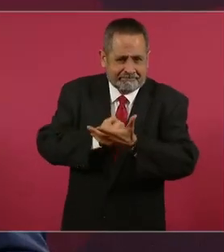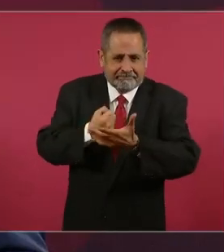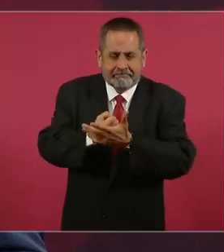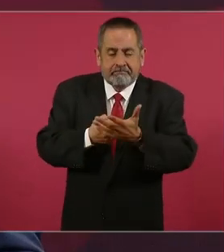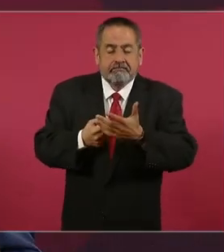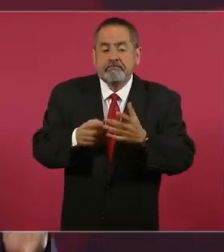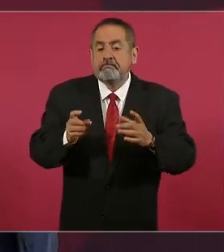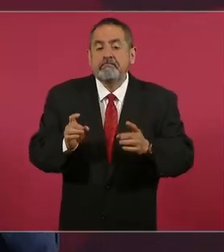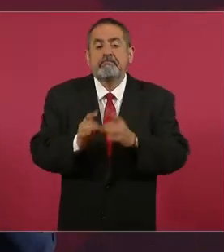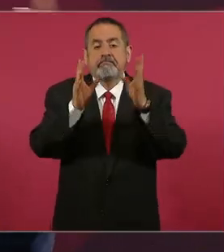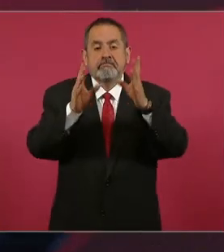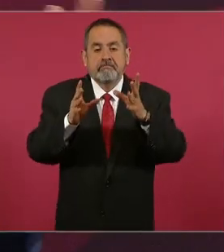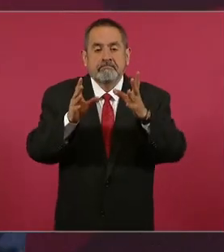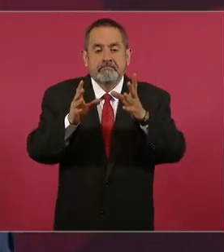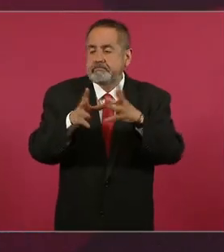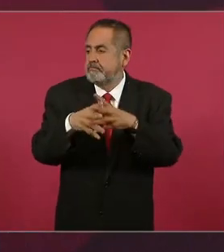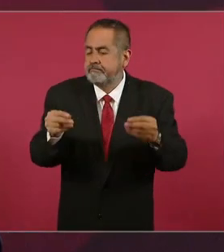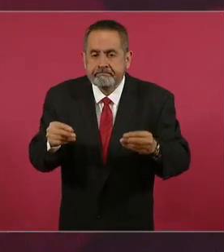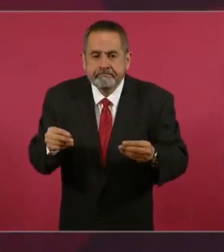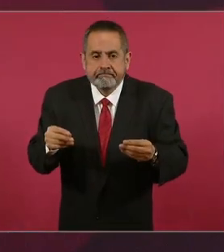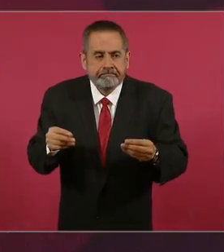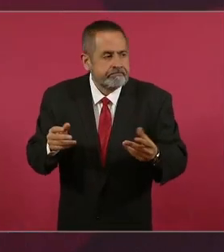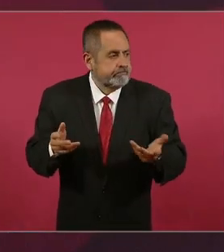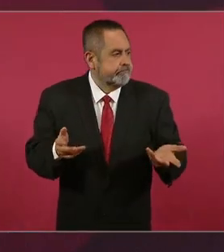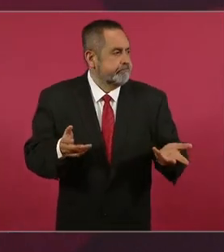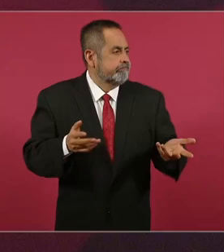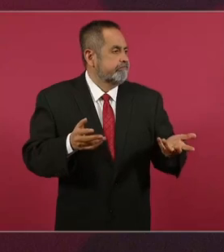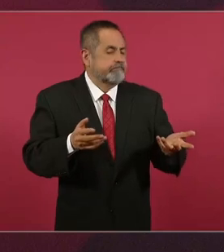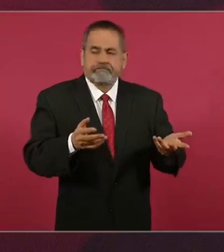y de repente desapareció y terminó